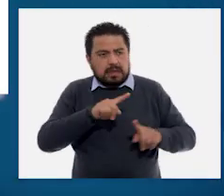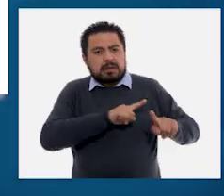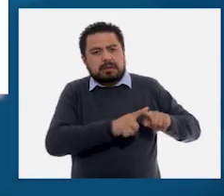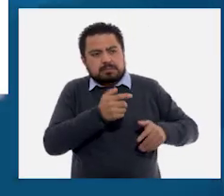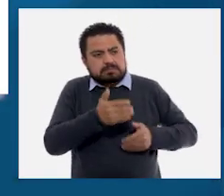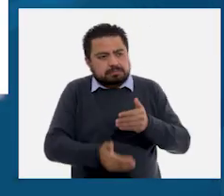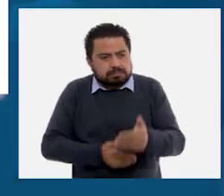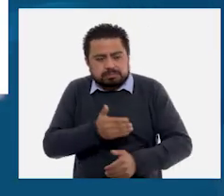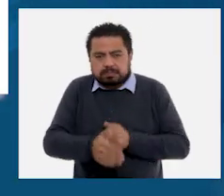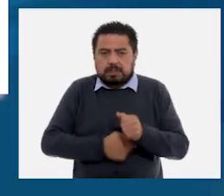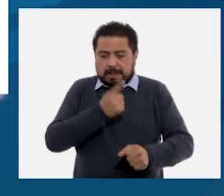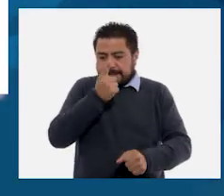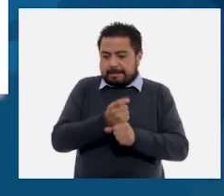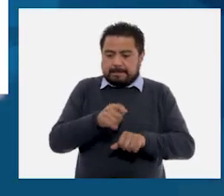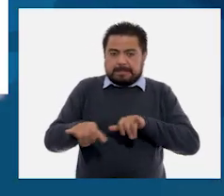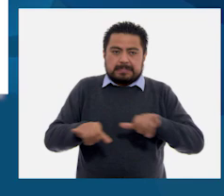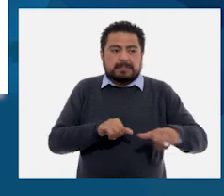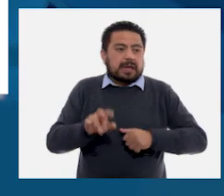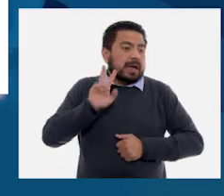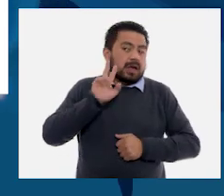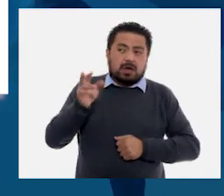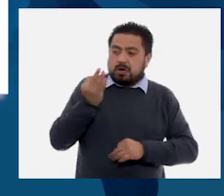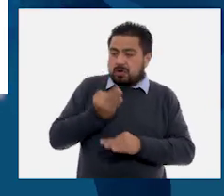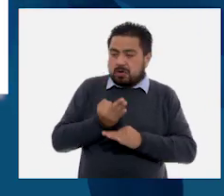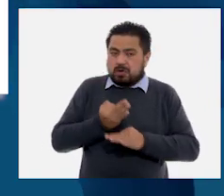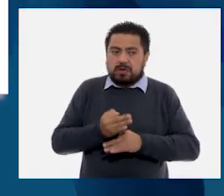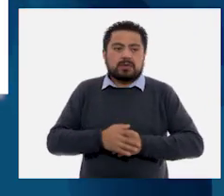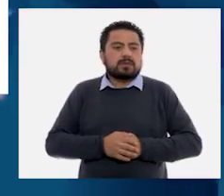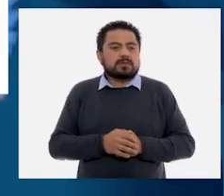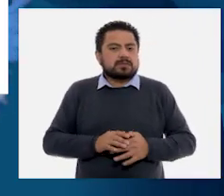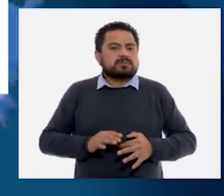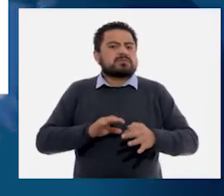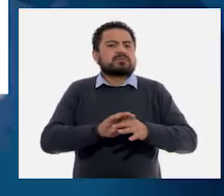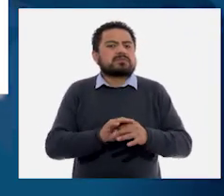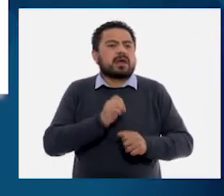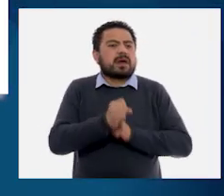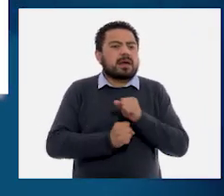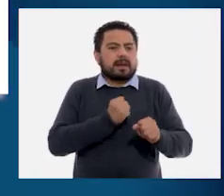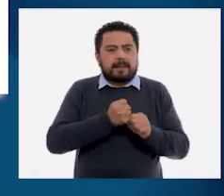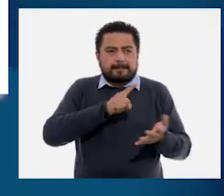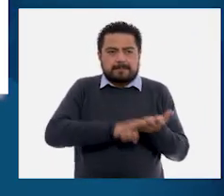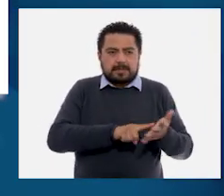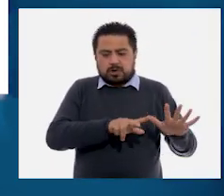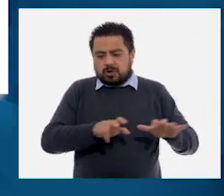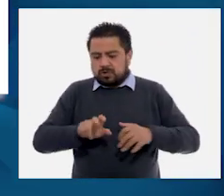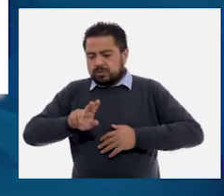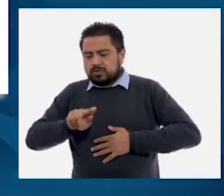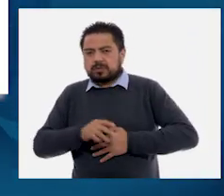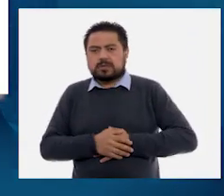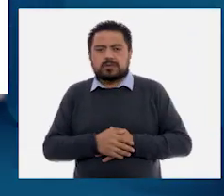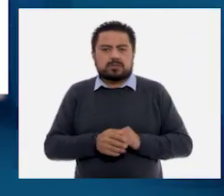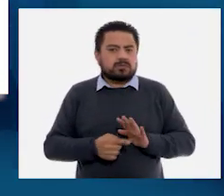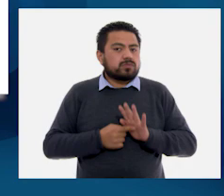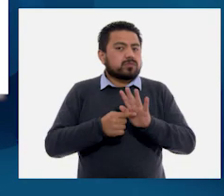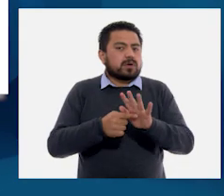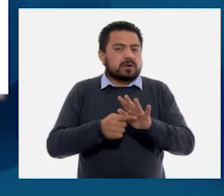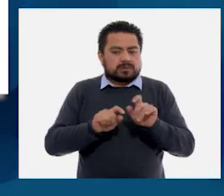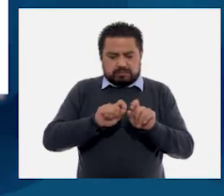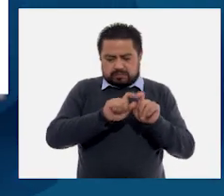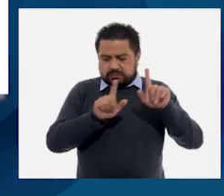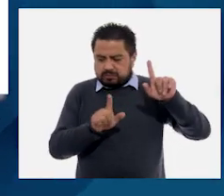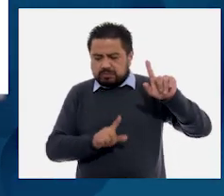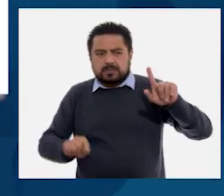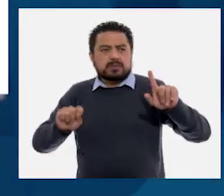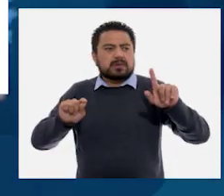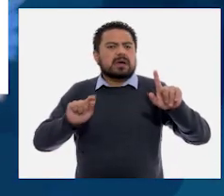momentos. El primer mapa que estamos viendo ahorita en la pantalla corresponde al año 1880 y muestra el territorio de la